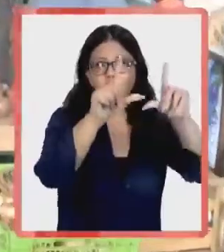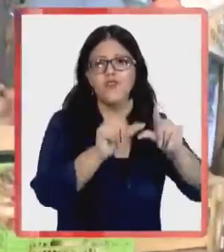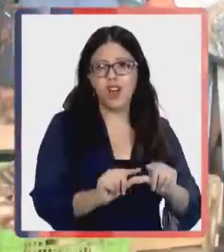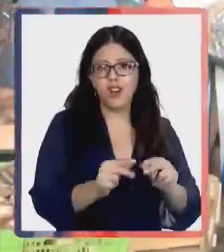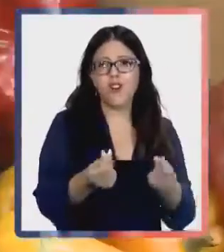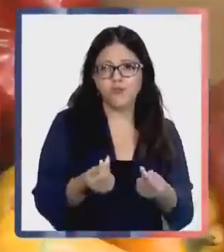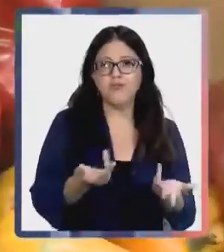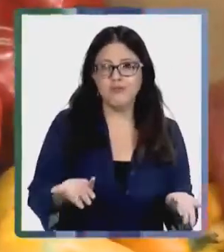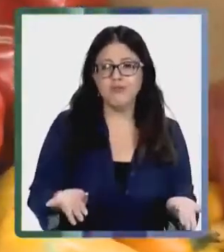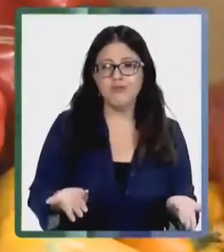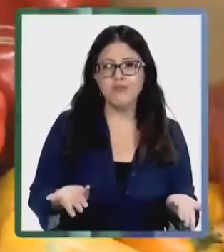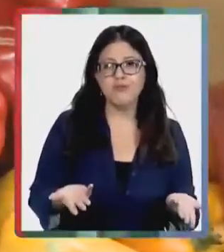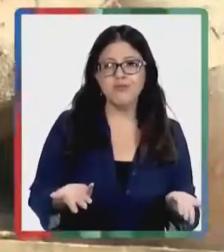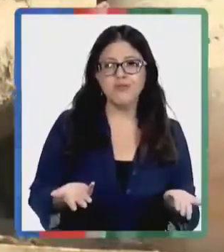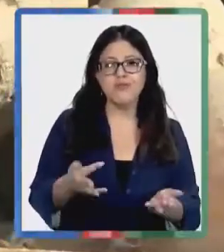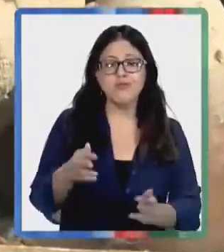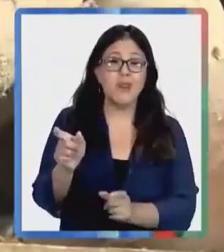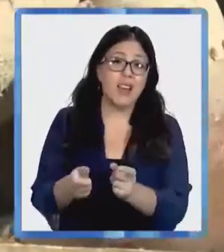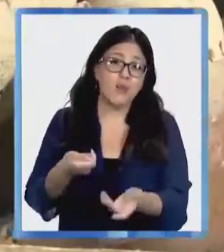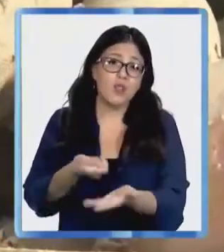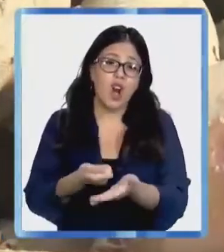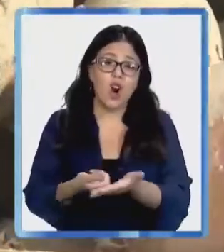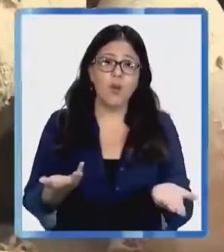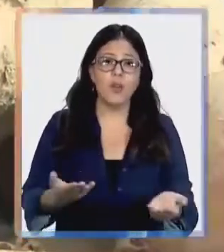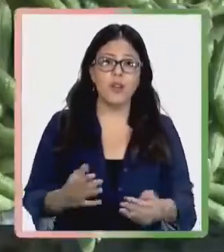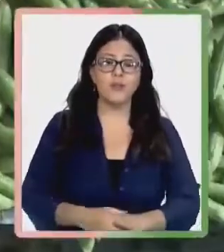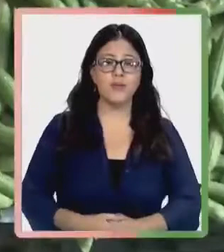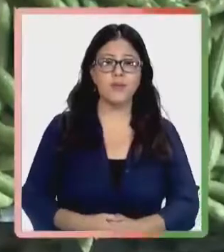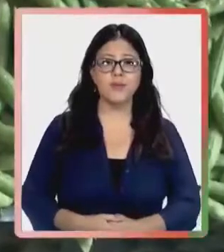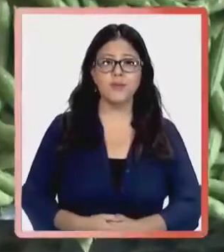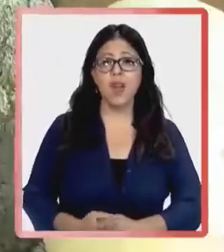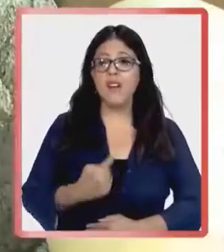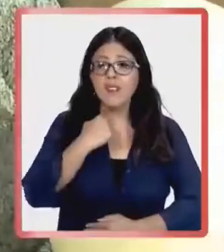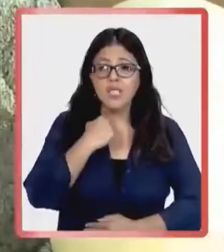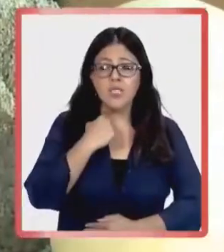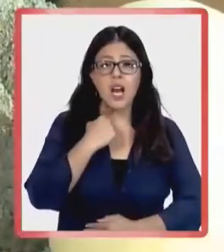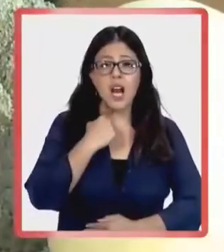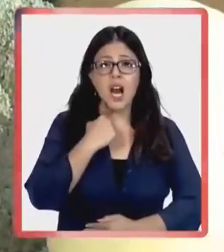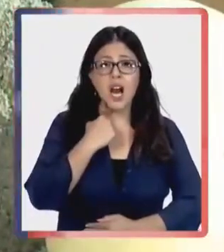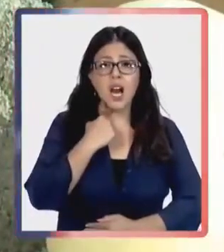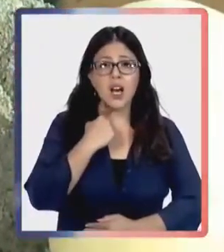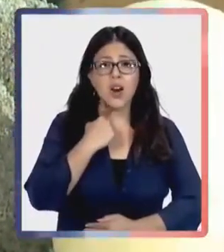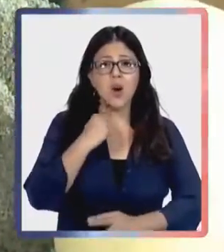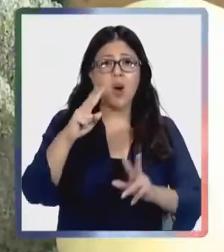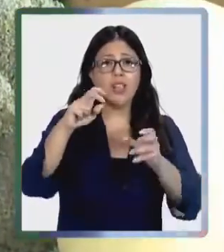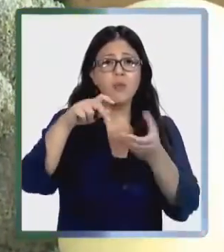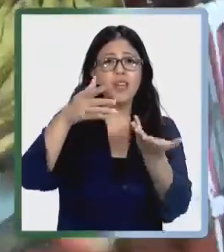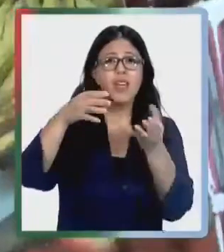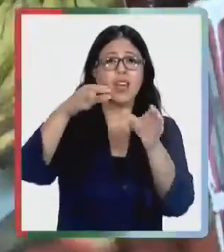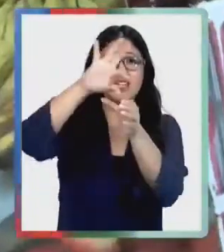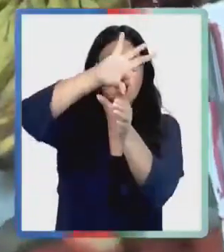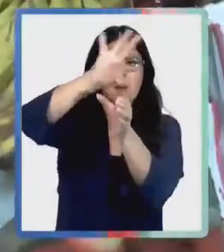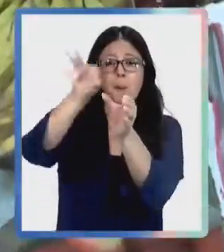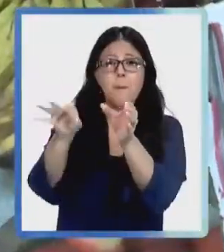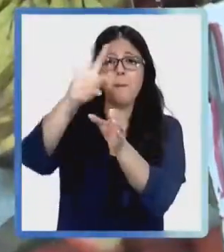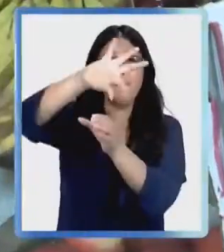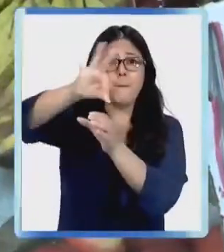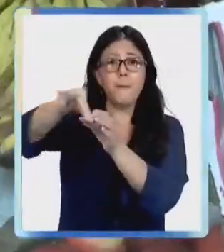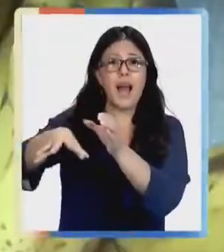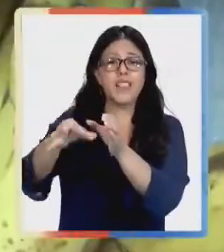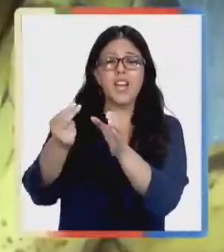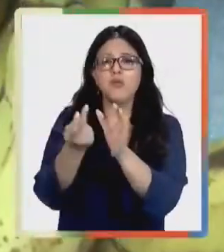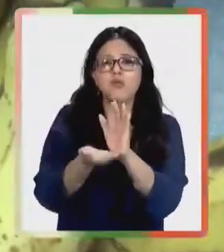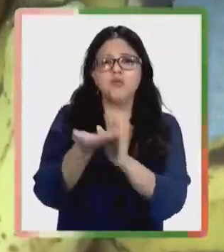te baja al tiro el precio al consumidor sobre todo. Demasiado afectado, sobre todo el plátano que estaba bajo y